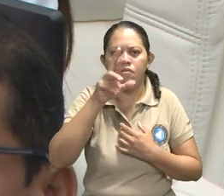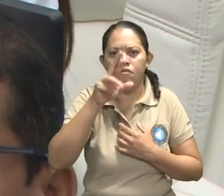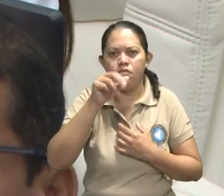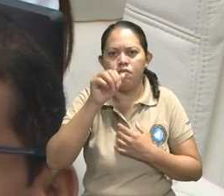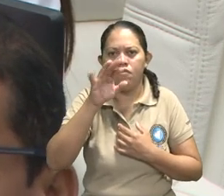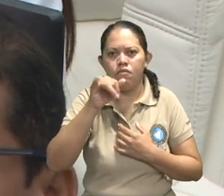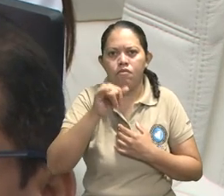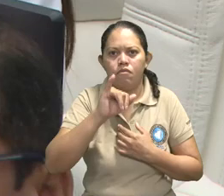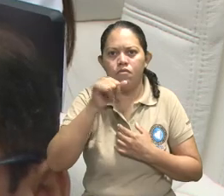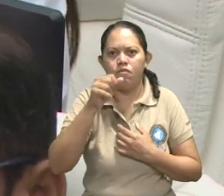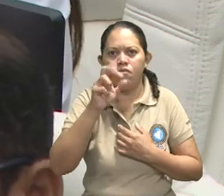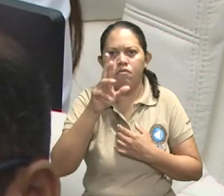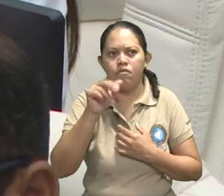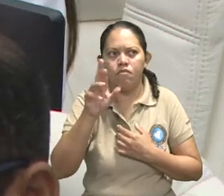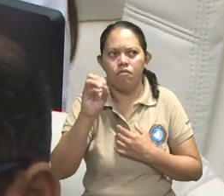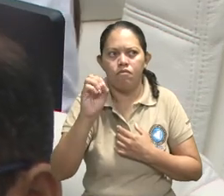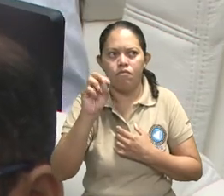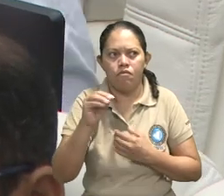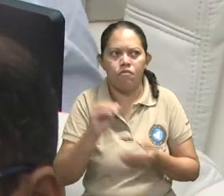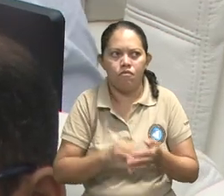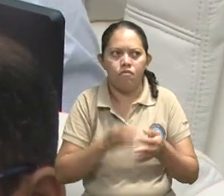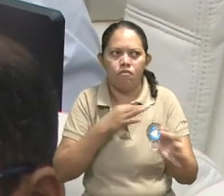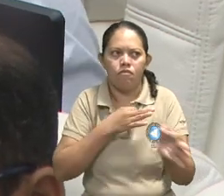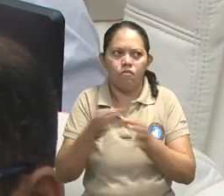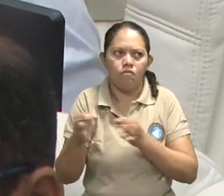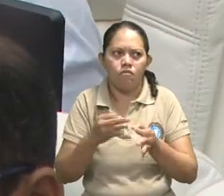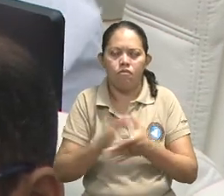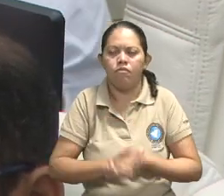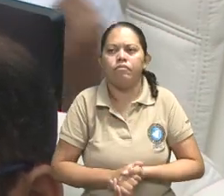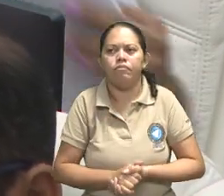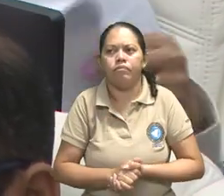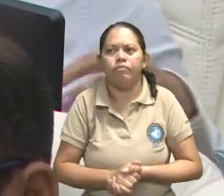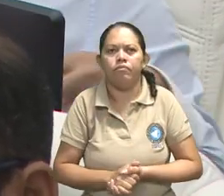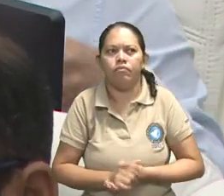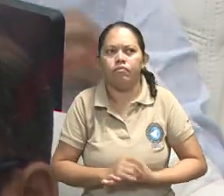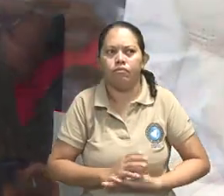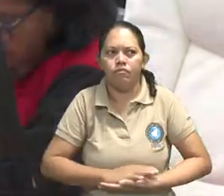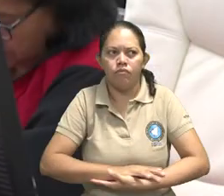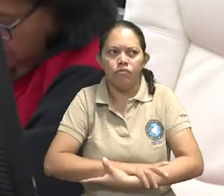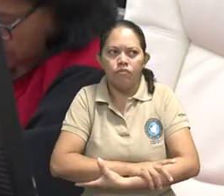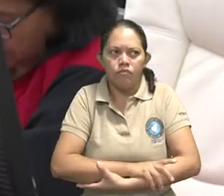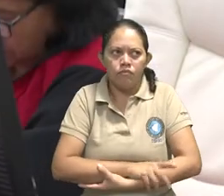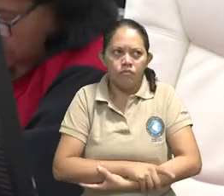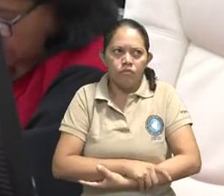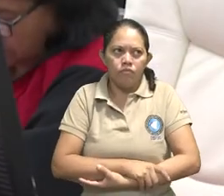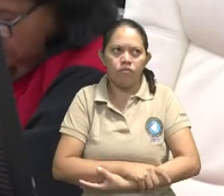Salazar Girón, miembro. Hasta aquí el dictamen.